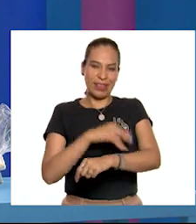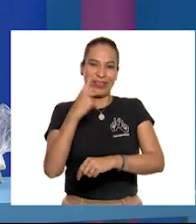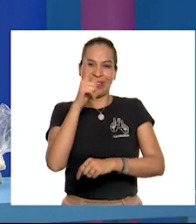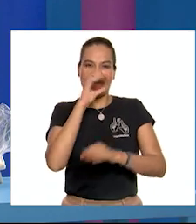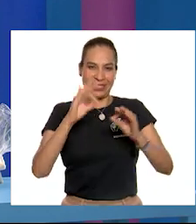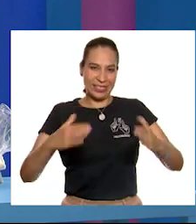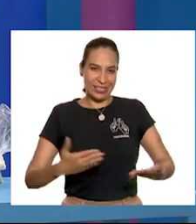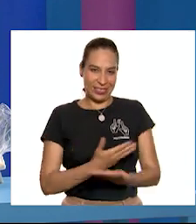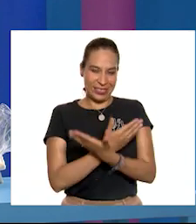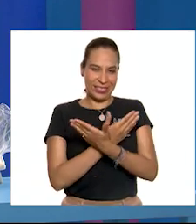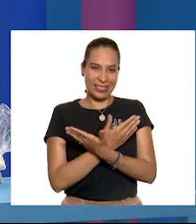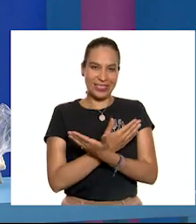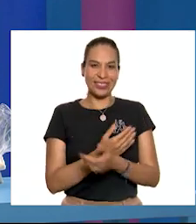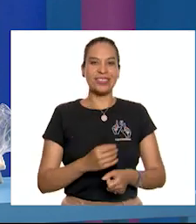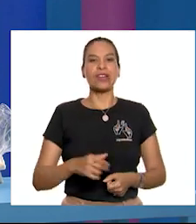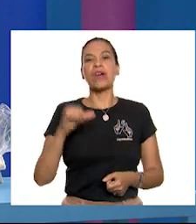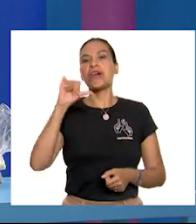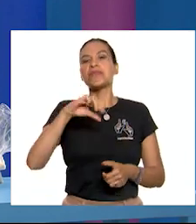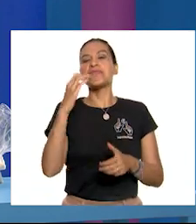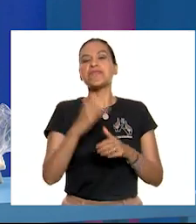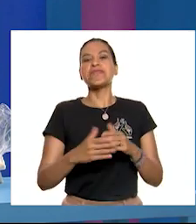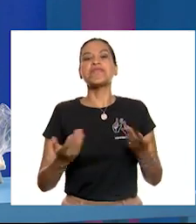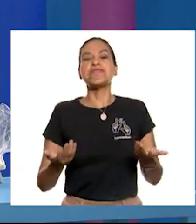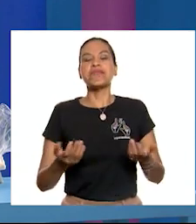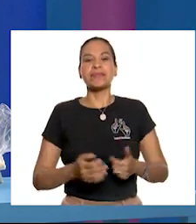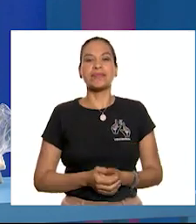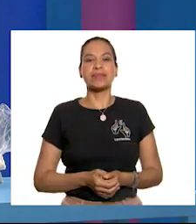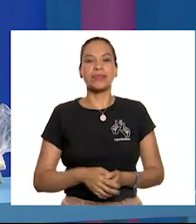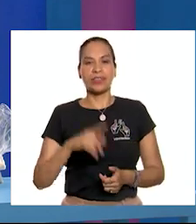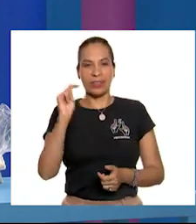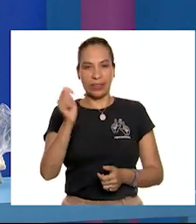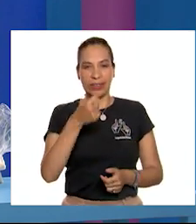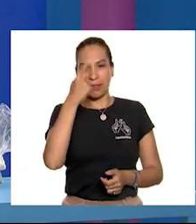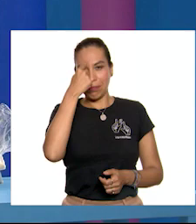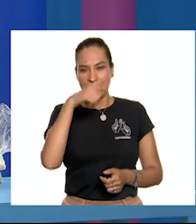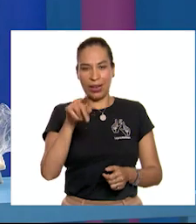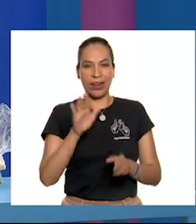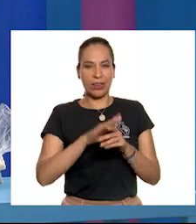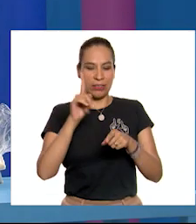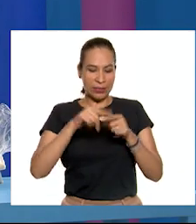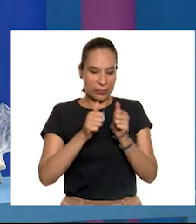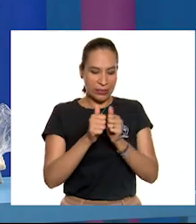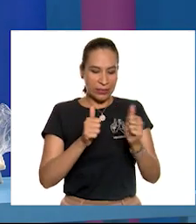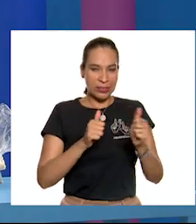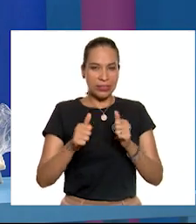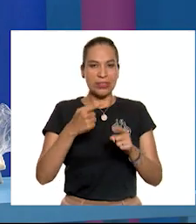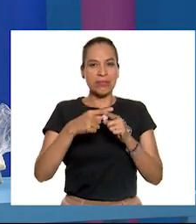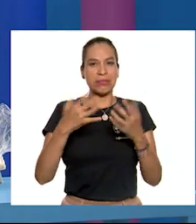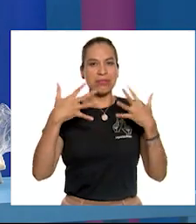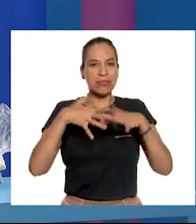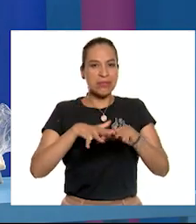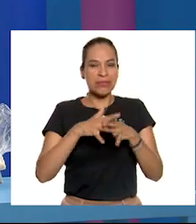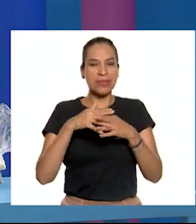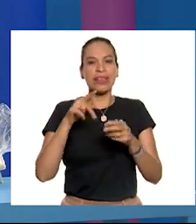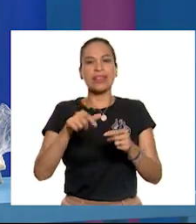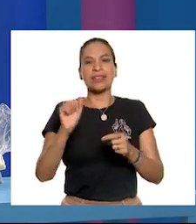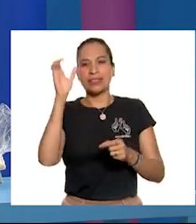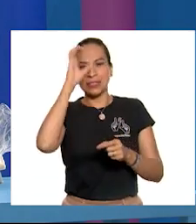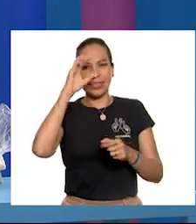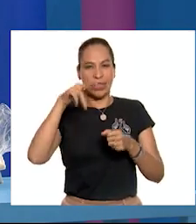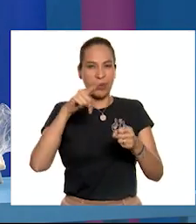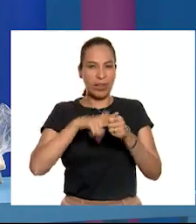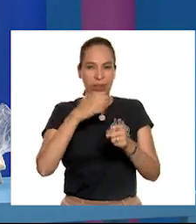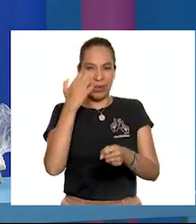en tu lengua materna. Por hoy hemos terminado con Técnicas para la separación de mezclas, de Ciencias Naturales de quinto